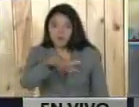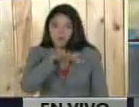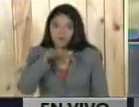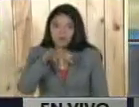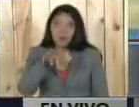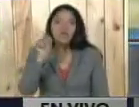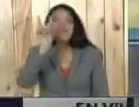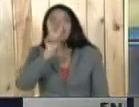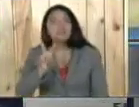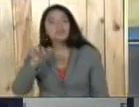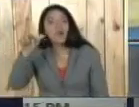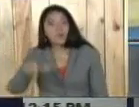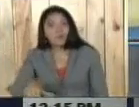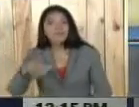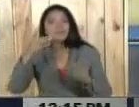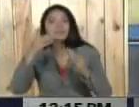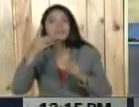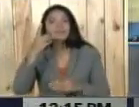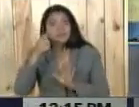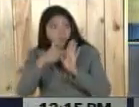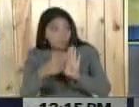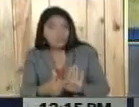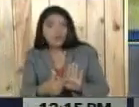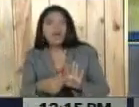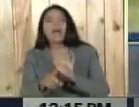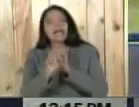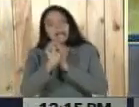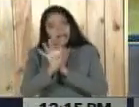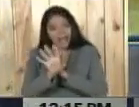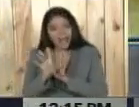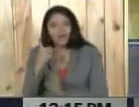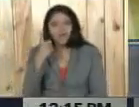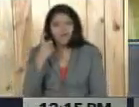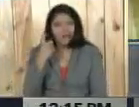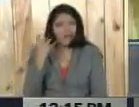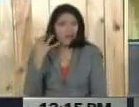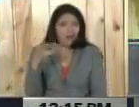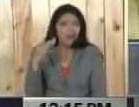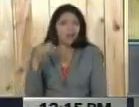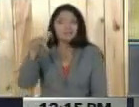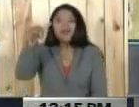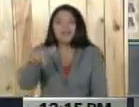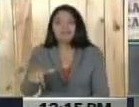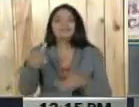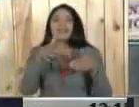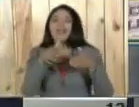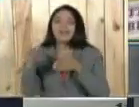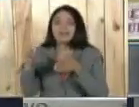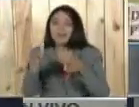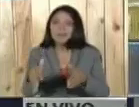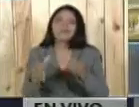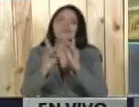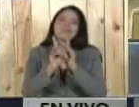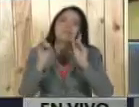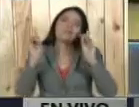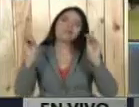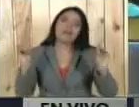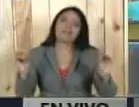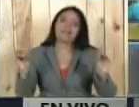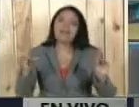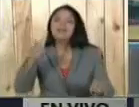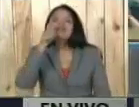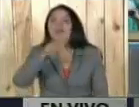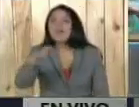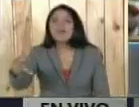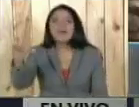Venezuela ha demostrado, aunque nos falte mucho por hacer, que este es el camino, el de la democracia protagónica de un pueblo,